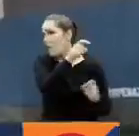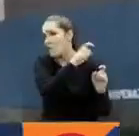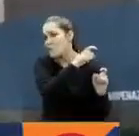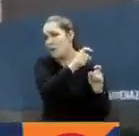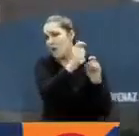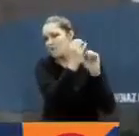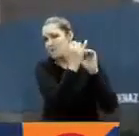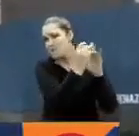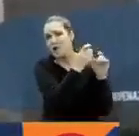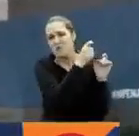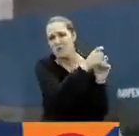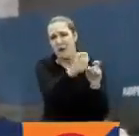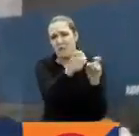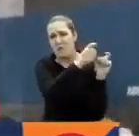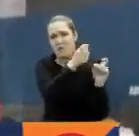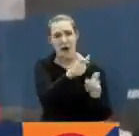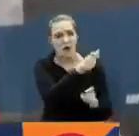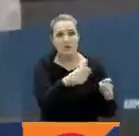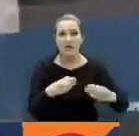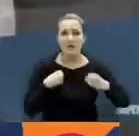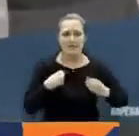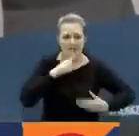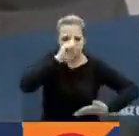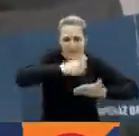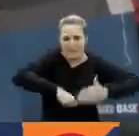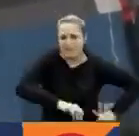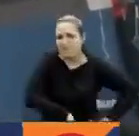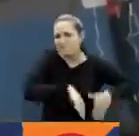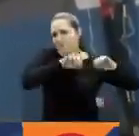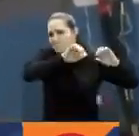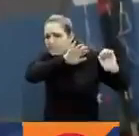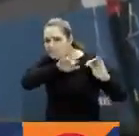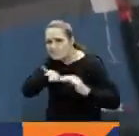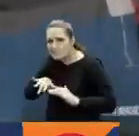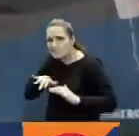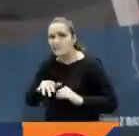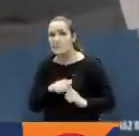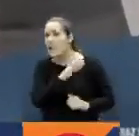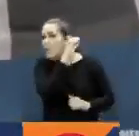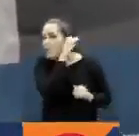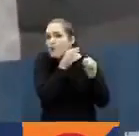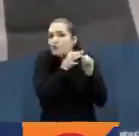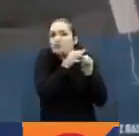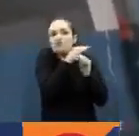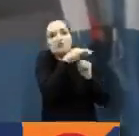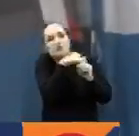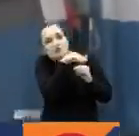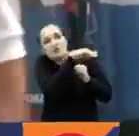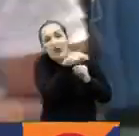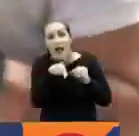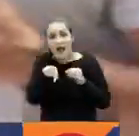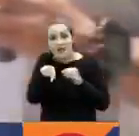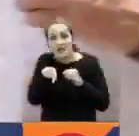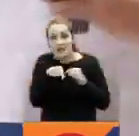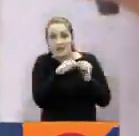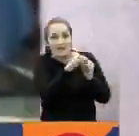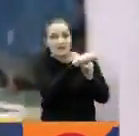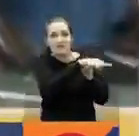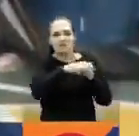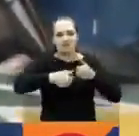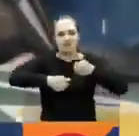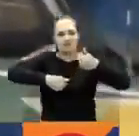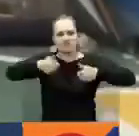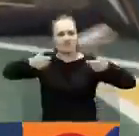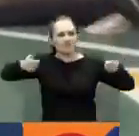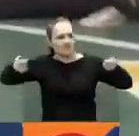combates en estos momentos hay nuevos confrontamientos en una vereda muy cercana que el casco urbano aquí ya las autoridades